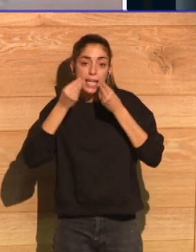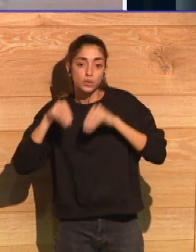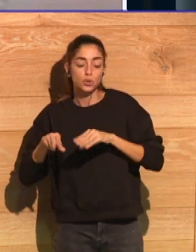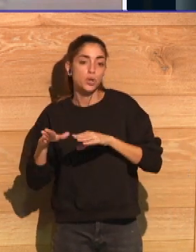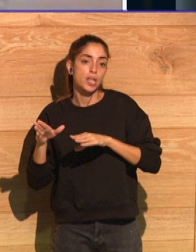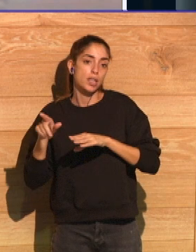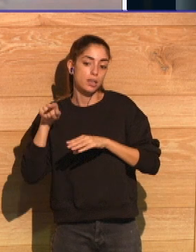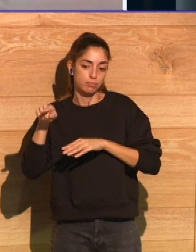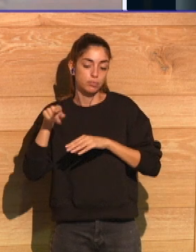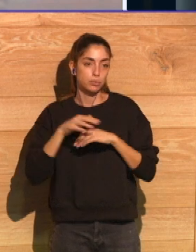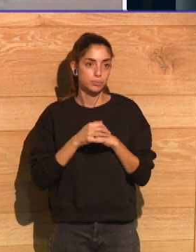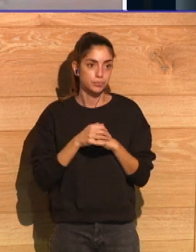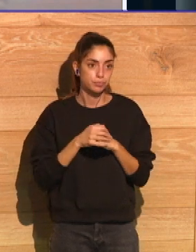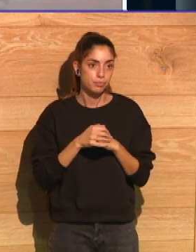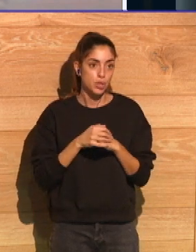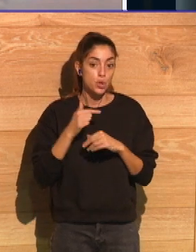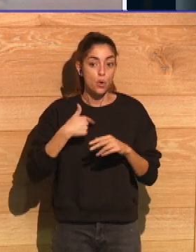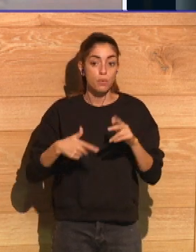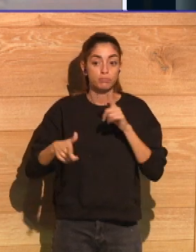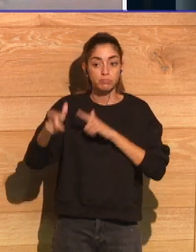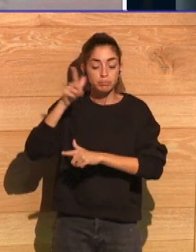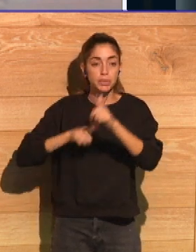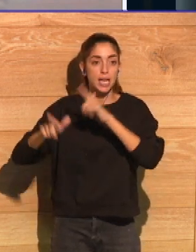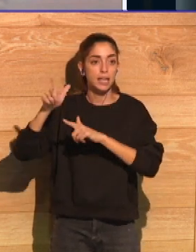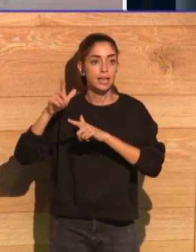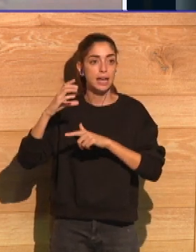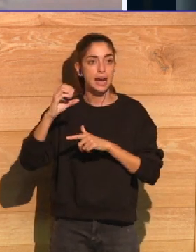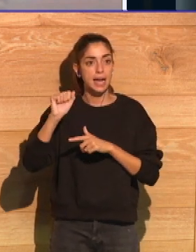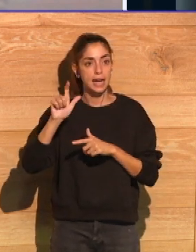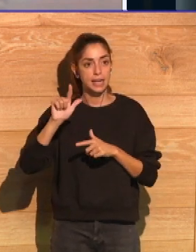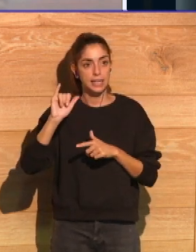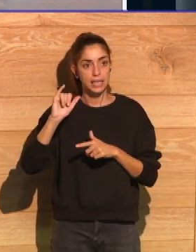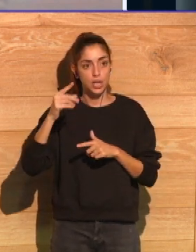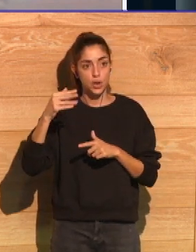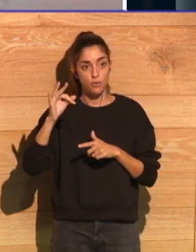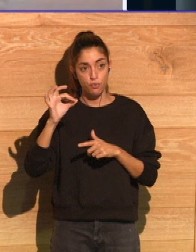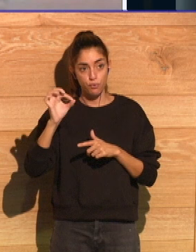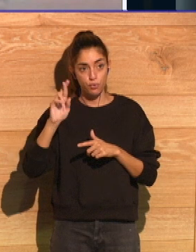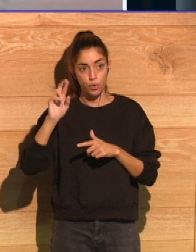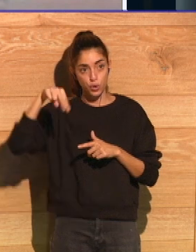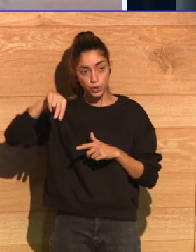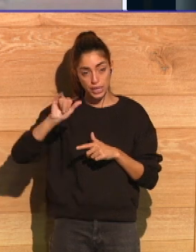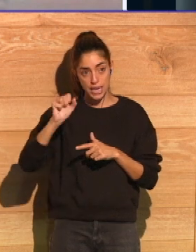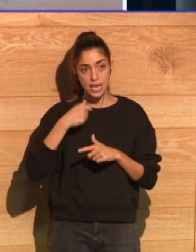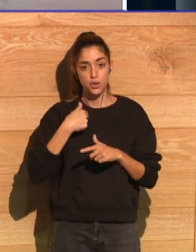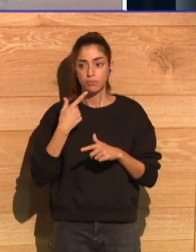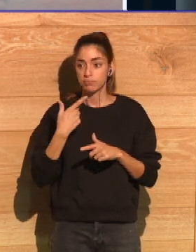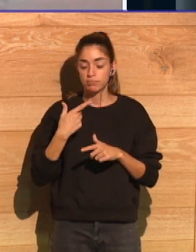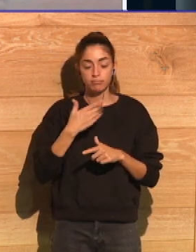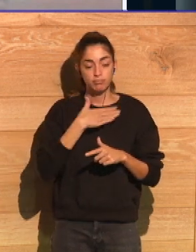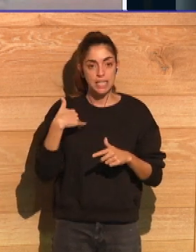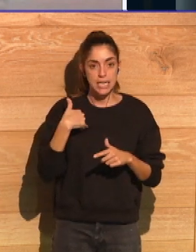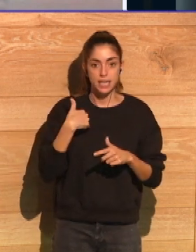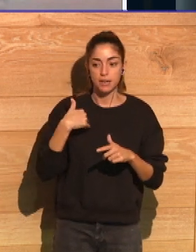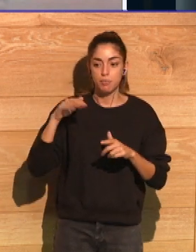Hice un viaje a California con mi pareja y estaba completamente decidida a encontrar aquella montaña del libro y escalarla